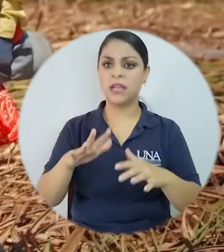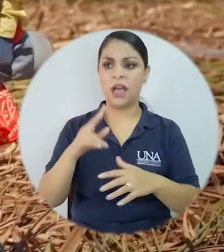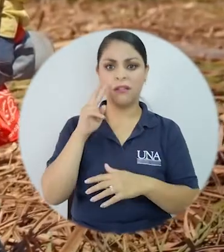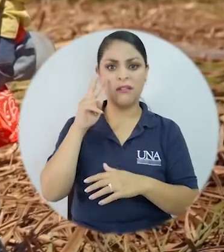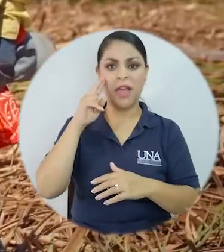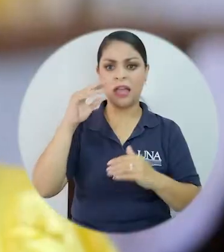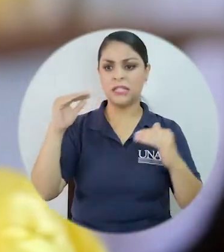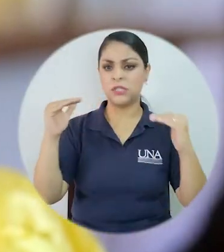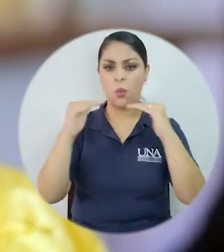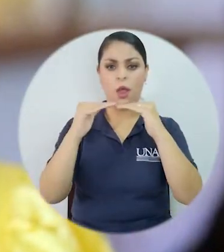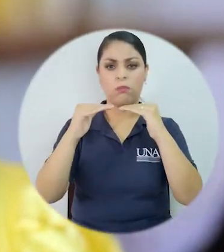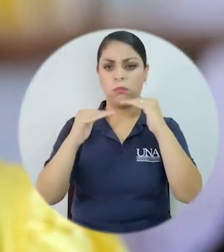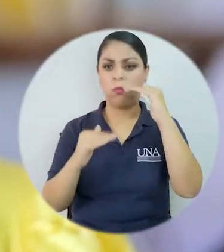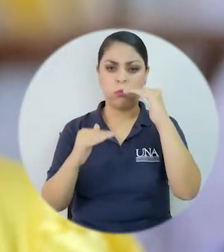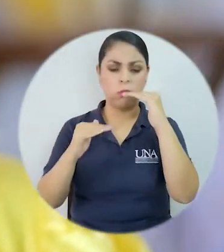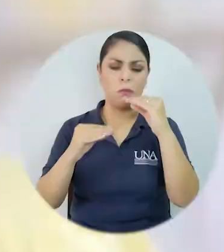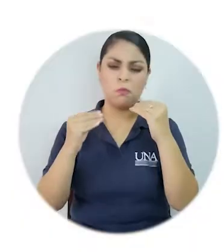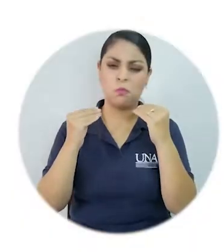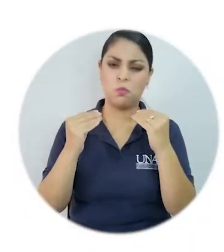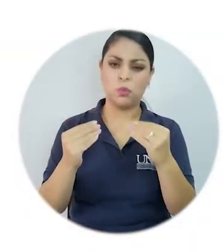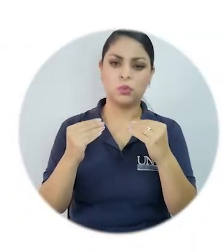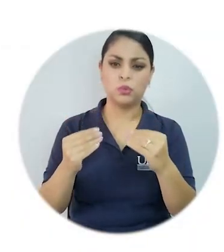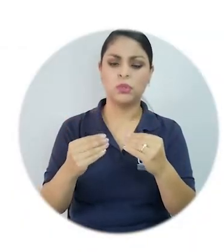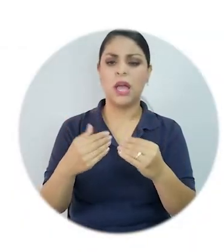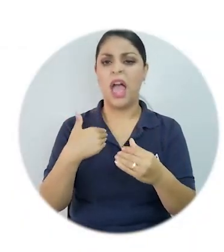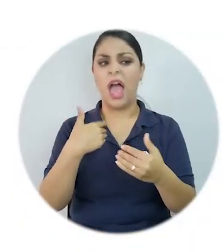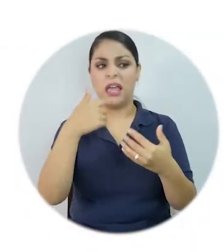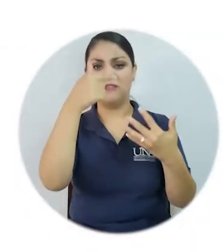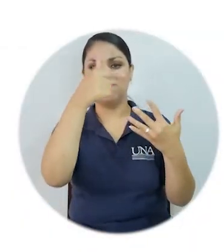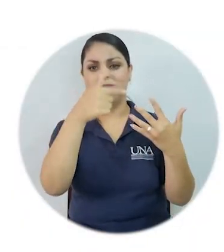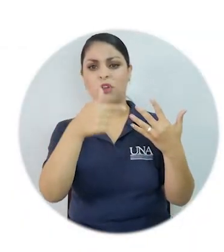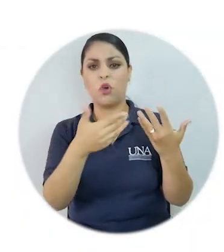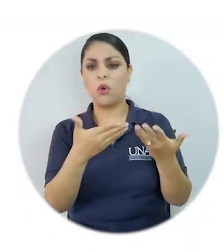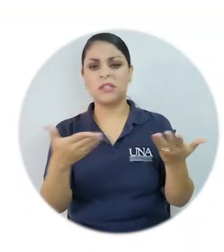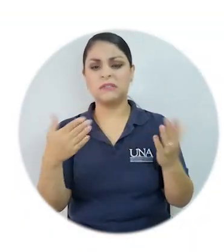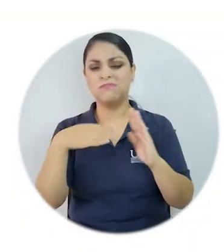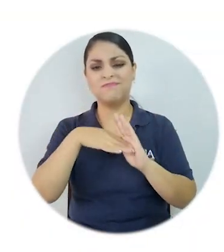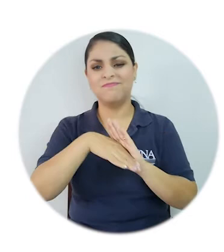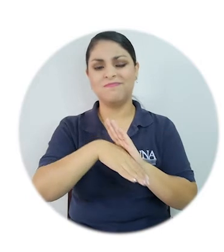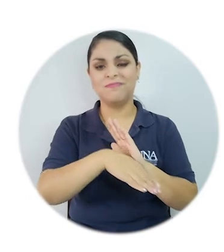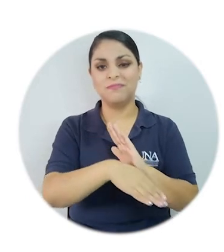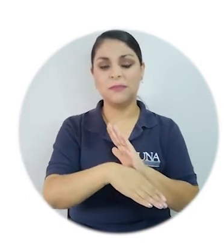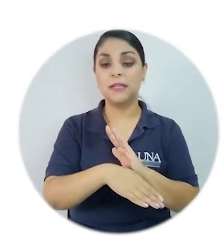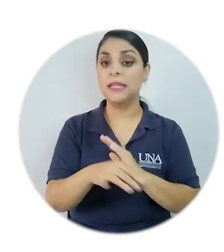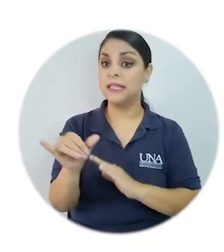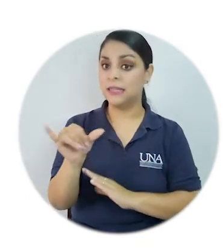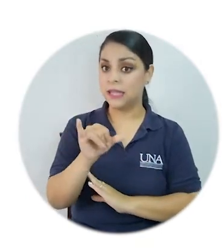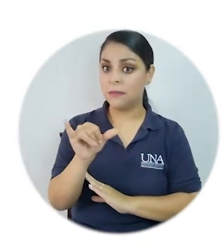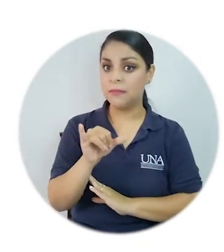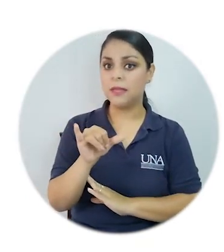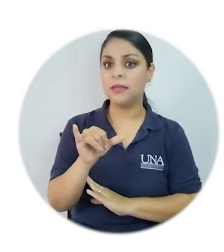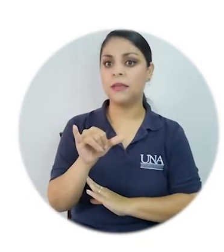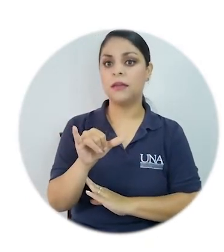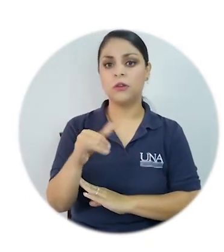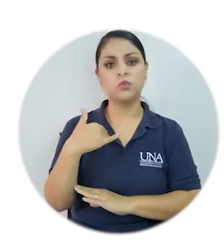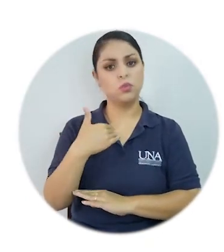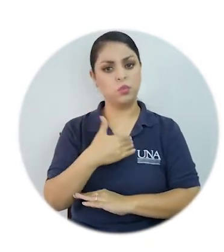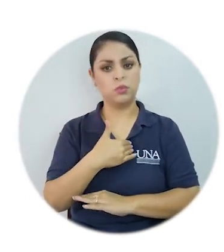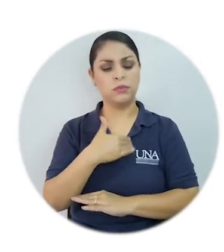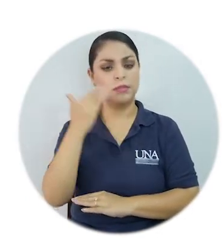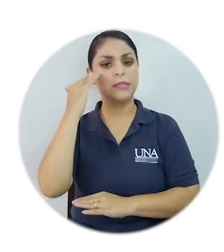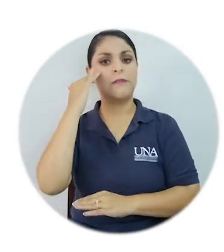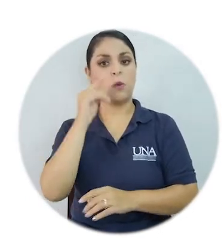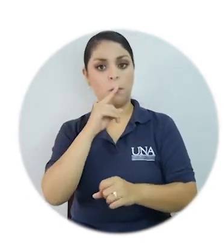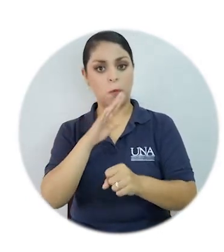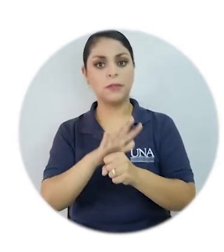desigualdad, cómo hay indicadores que se han deteriorado grandemente y cómo en muy buena medida nuestro futuro